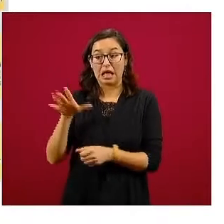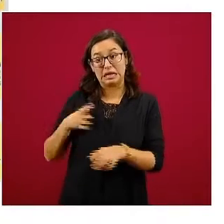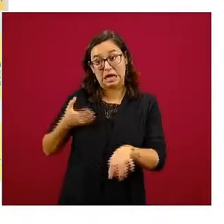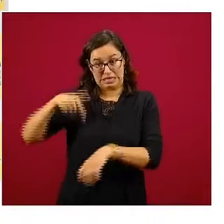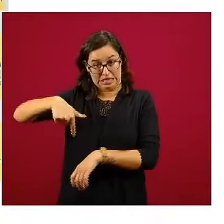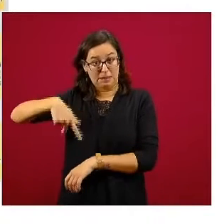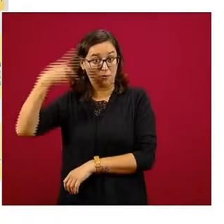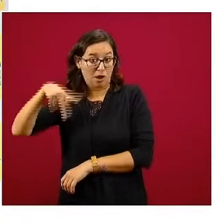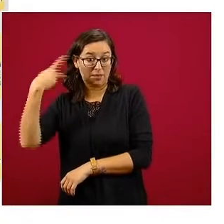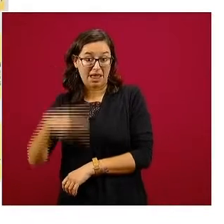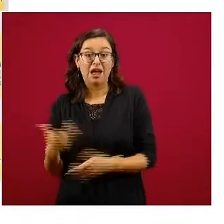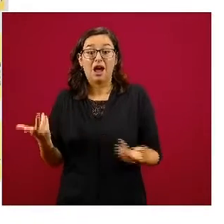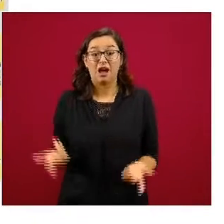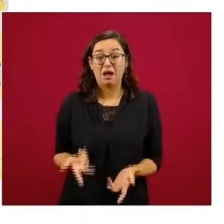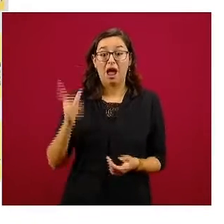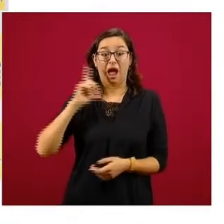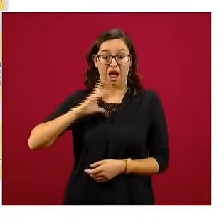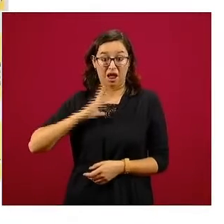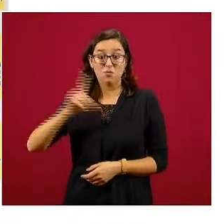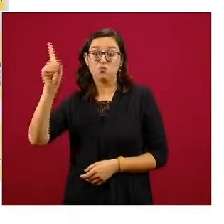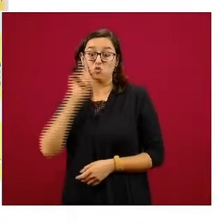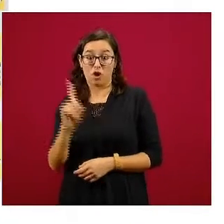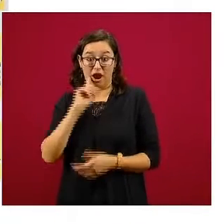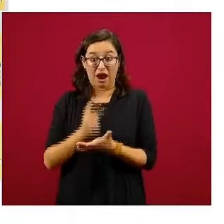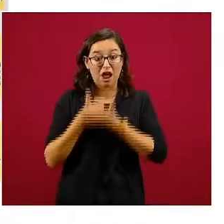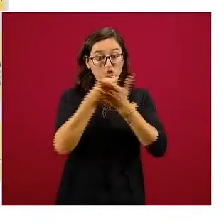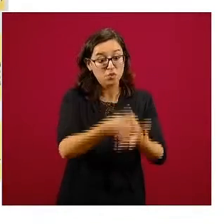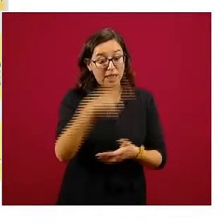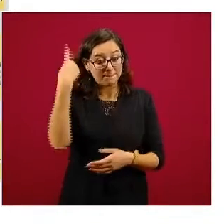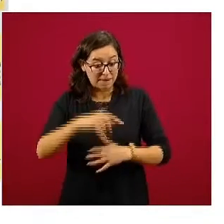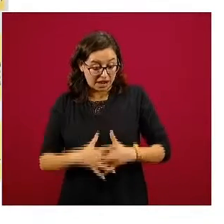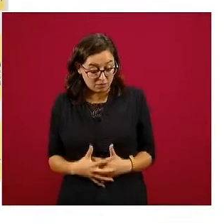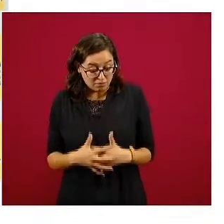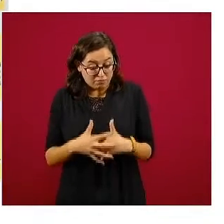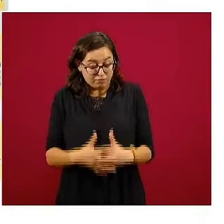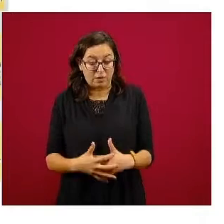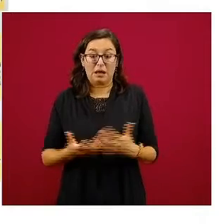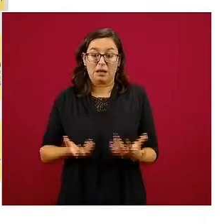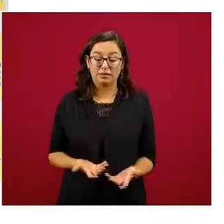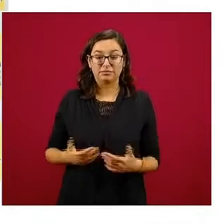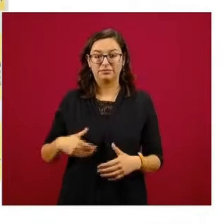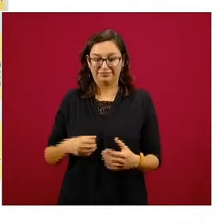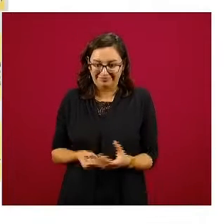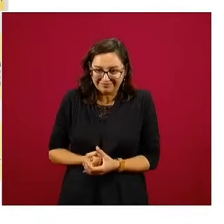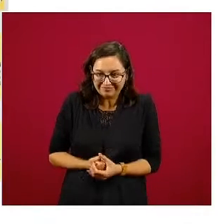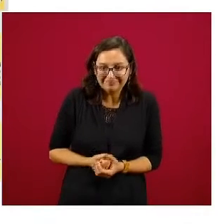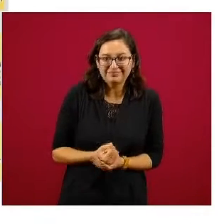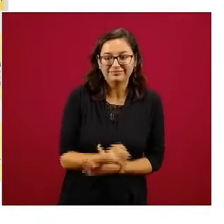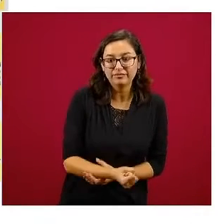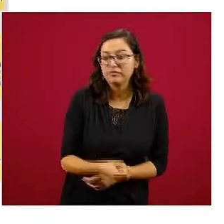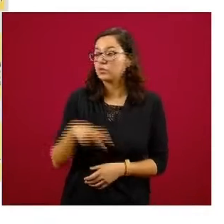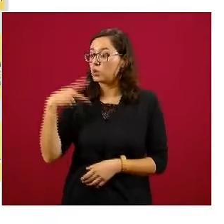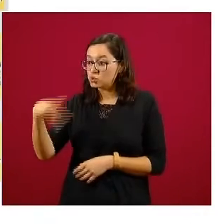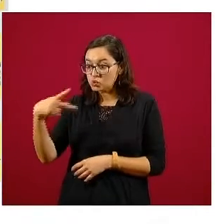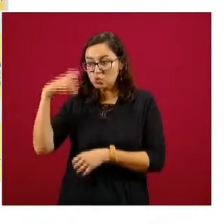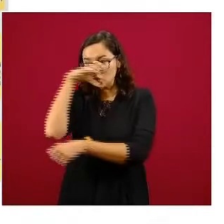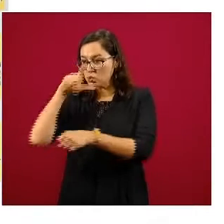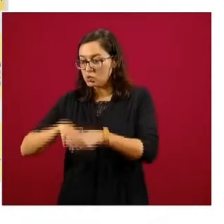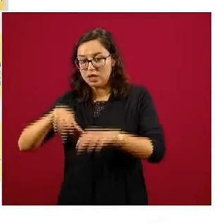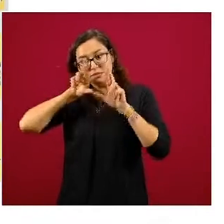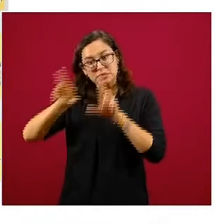elemento de la acción comunitaria, en un escenario de pandemia puede tener una respuesta muy positiva para